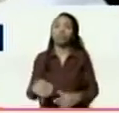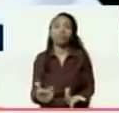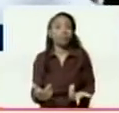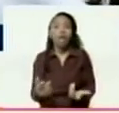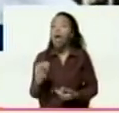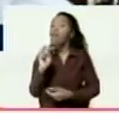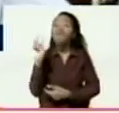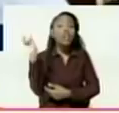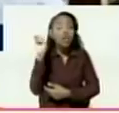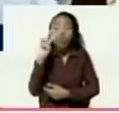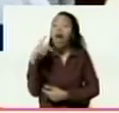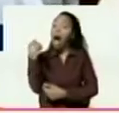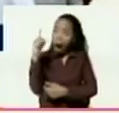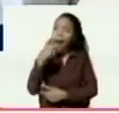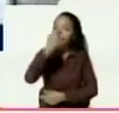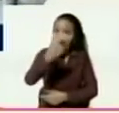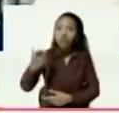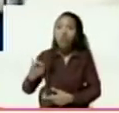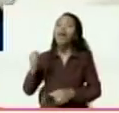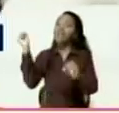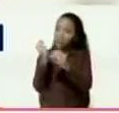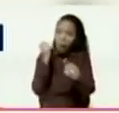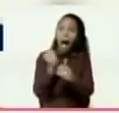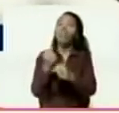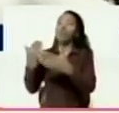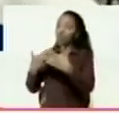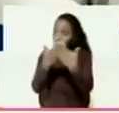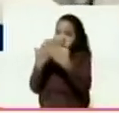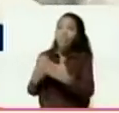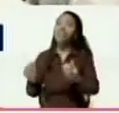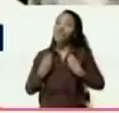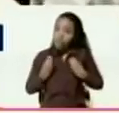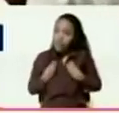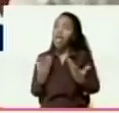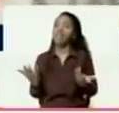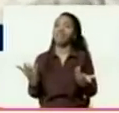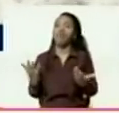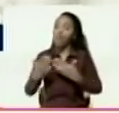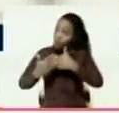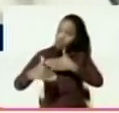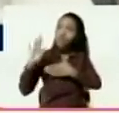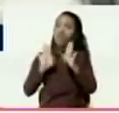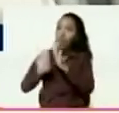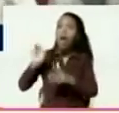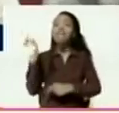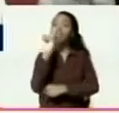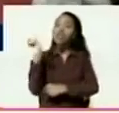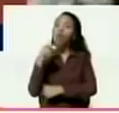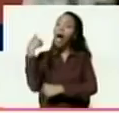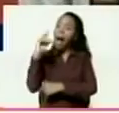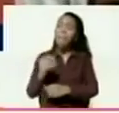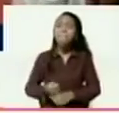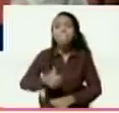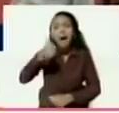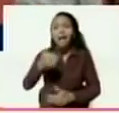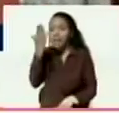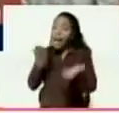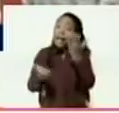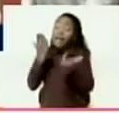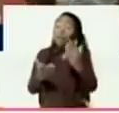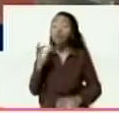Venezuela tiene la gente en la calle, trabajando, estudiando, viviendo. Yo le dije: en Venezuela hay más estabilidad